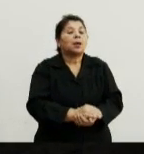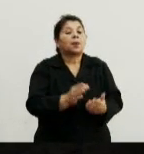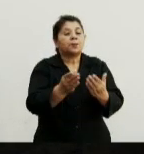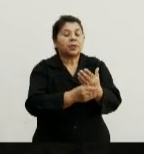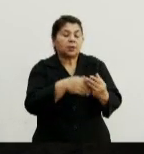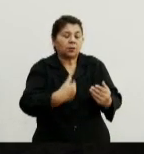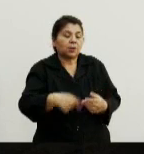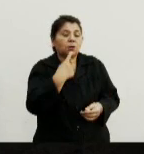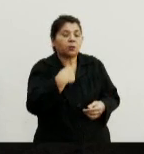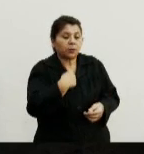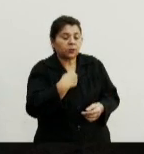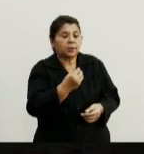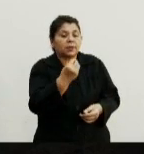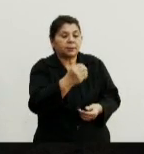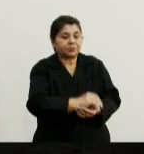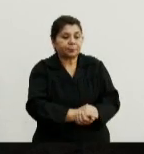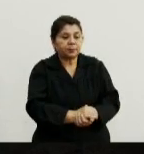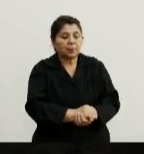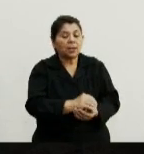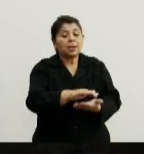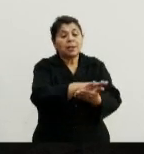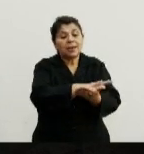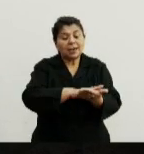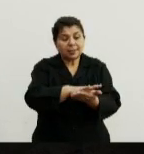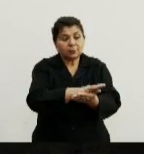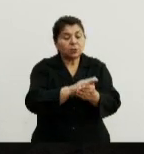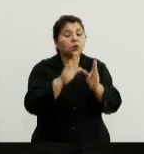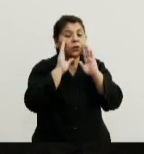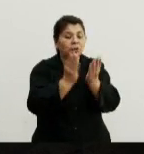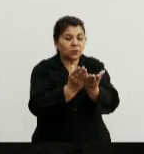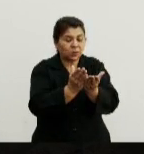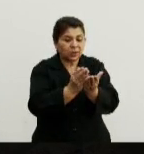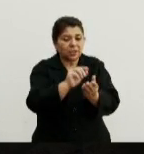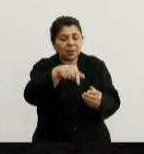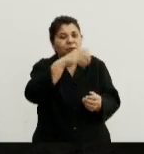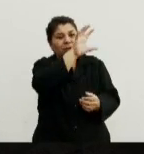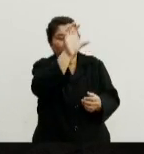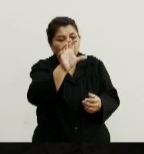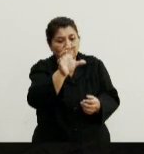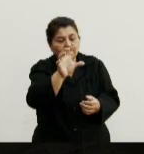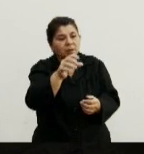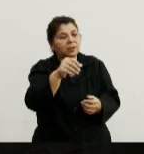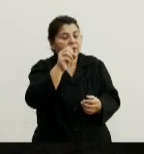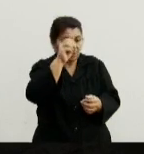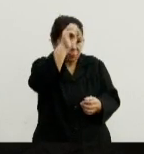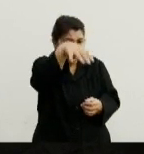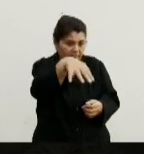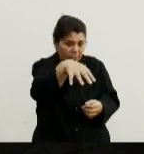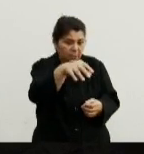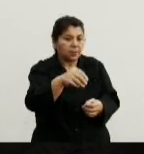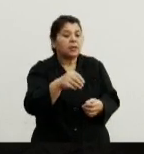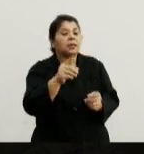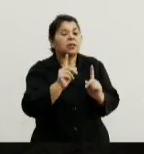si se puede resolver la situación de los estudiantes sanjuaninos que se encuentran en otras provincias y que necesitan volver lo mismo con